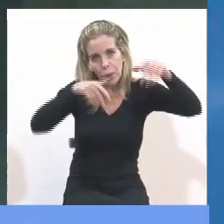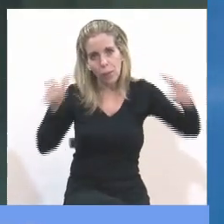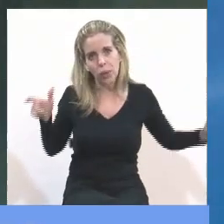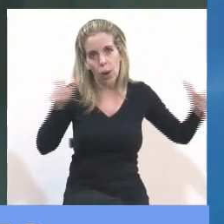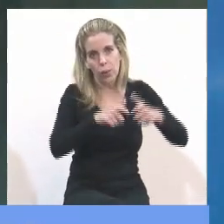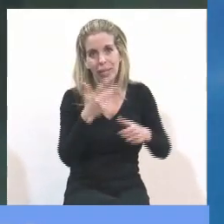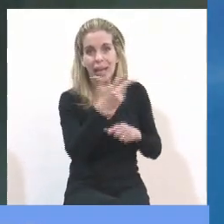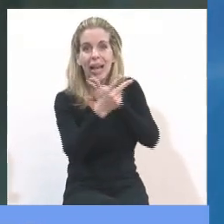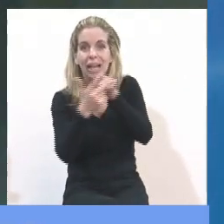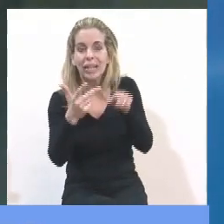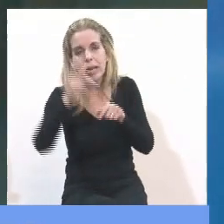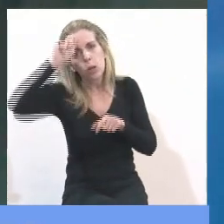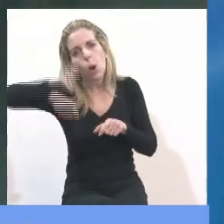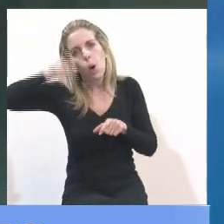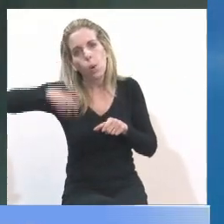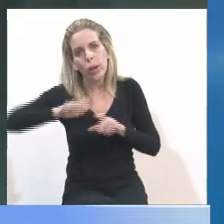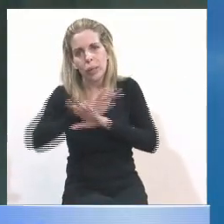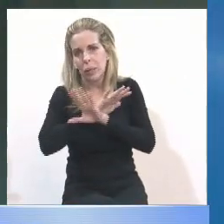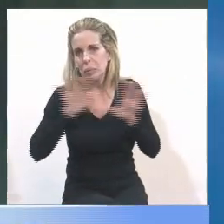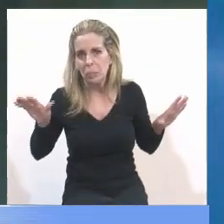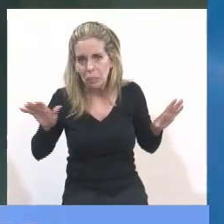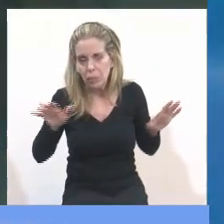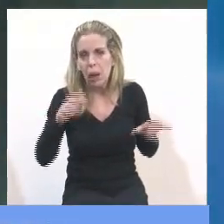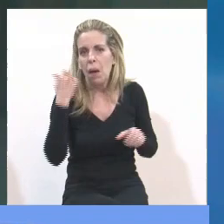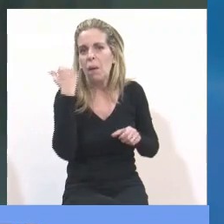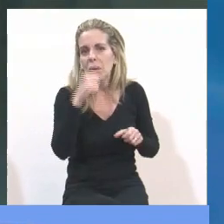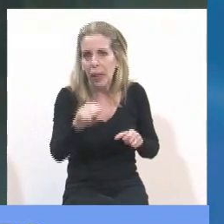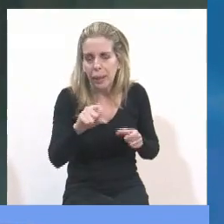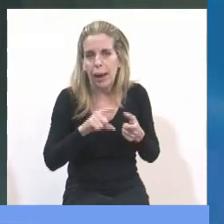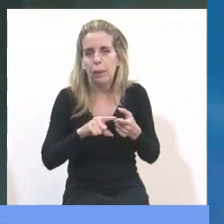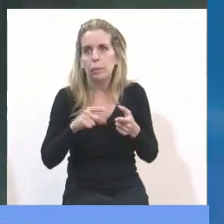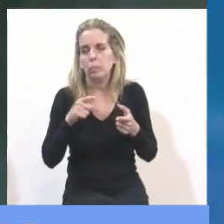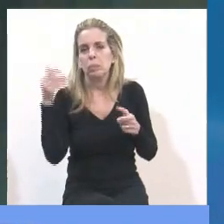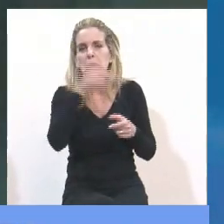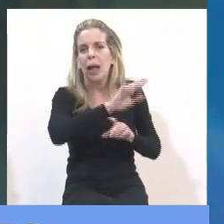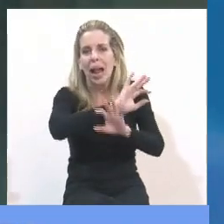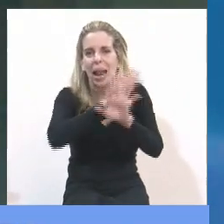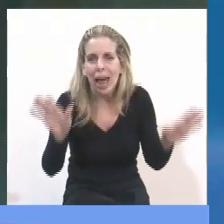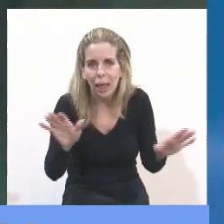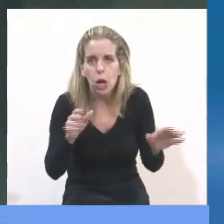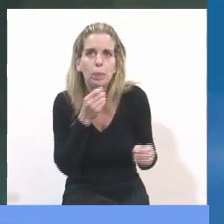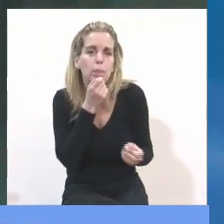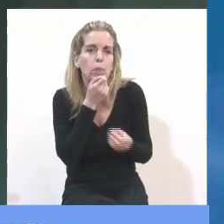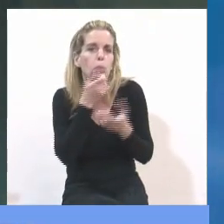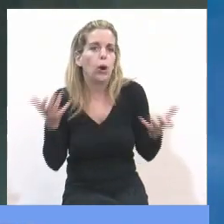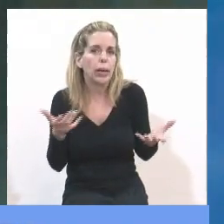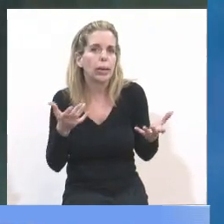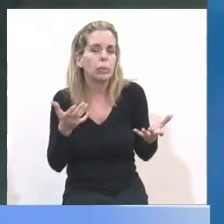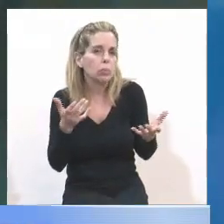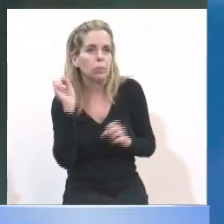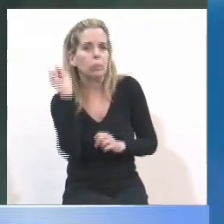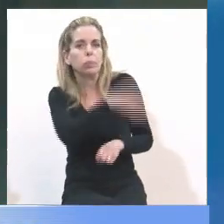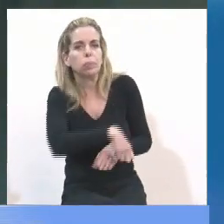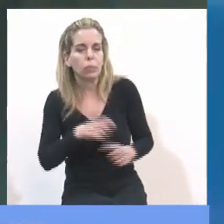Acuerdos del Senado de la Nación. No se presentaron. Es decir, para decir lisa y llanamente, desoyeron